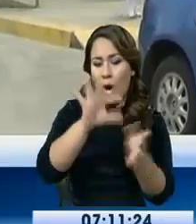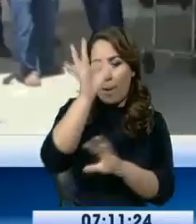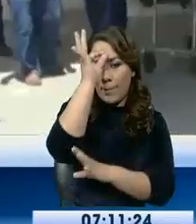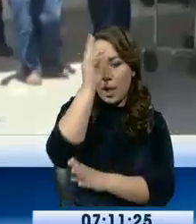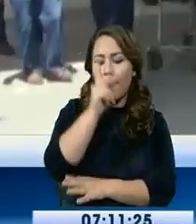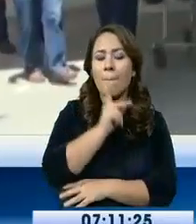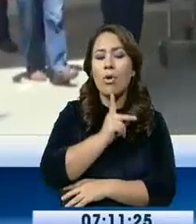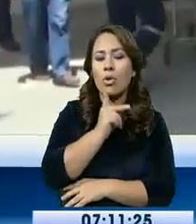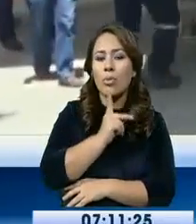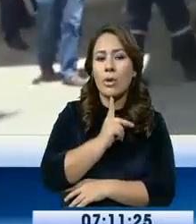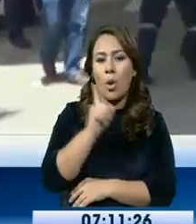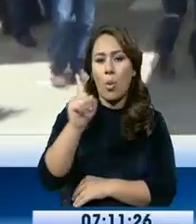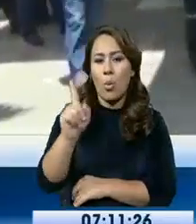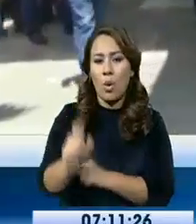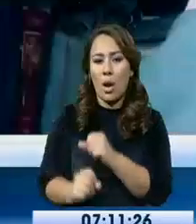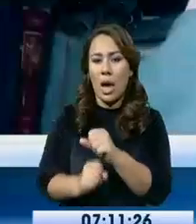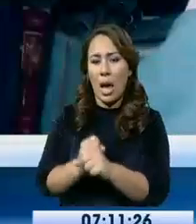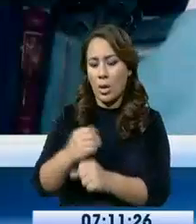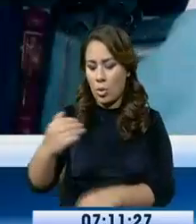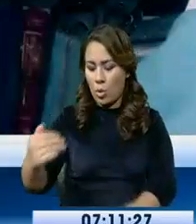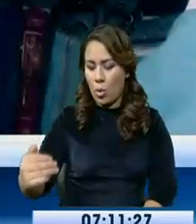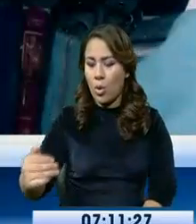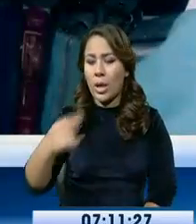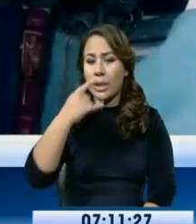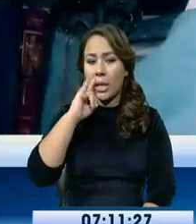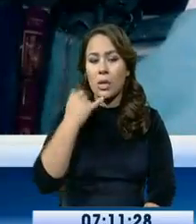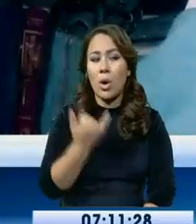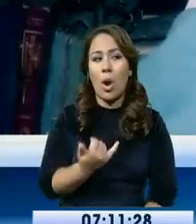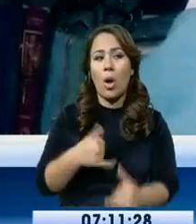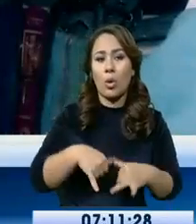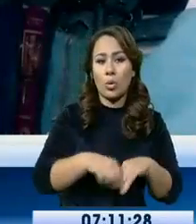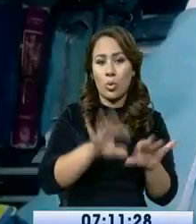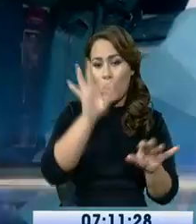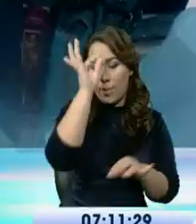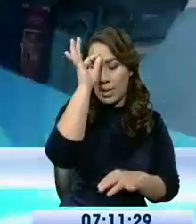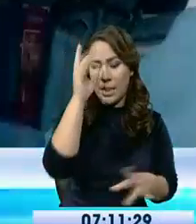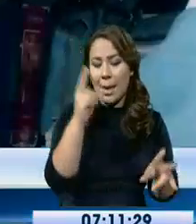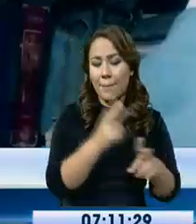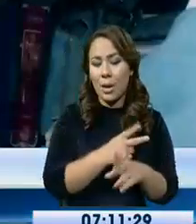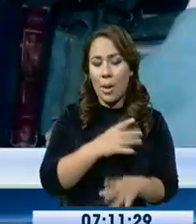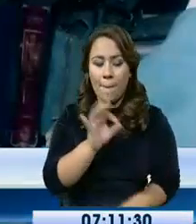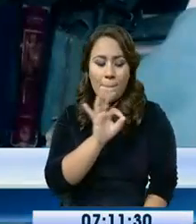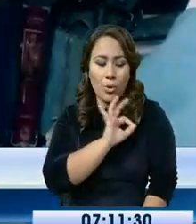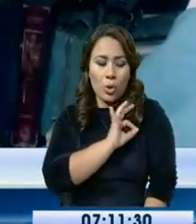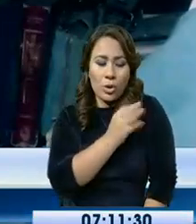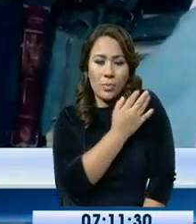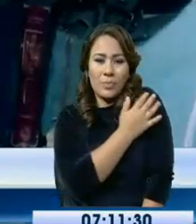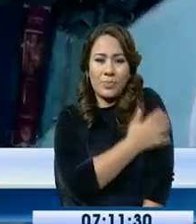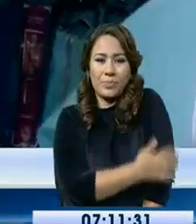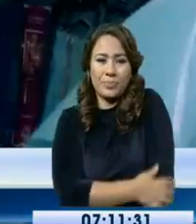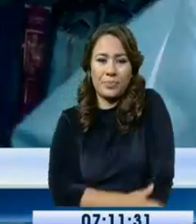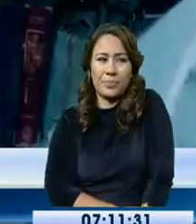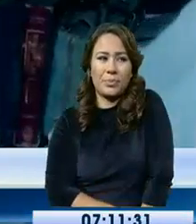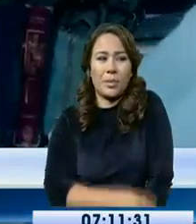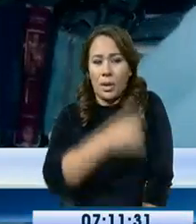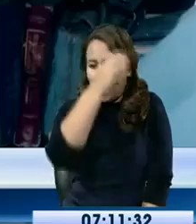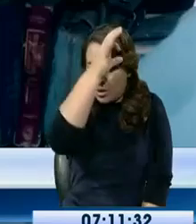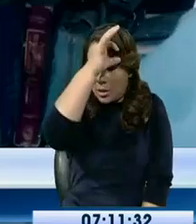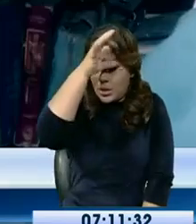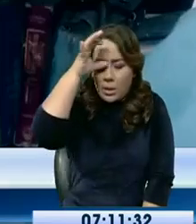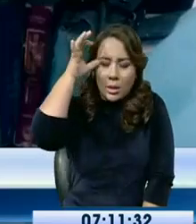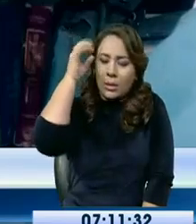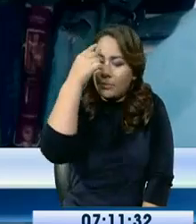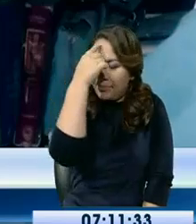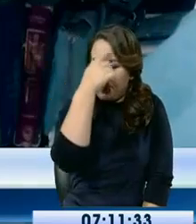de 1 año continúa en estado crítico. Tenemos 3 impactos, uno que a nivel frontal, que afectó todo el hueso frontal